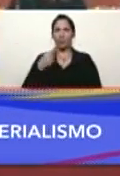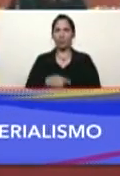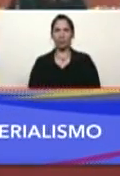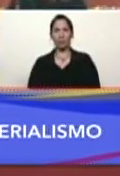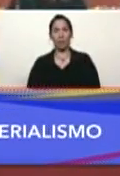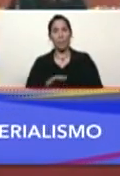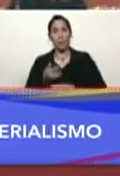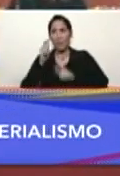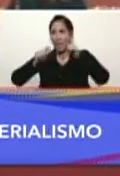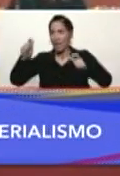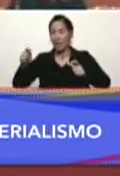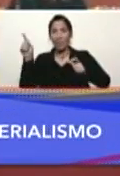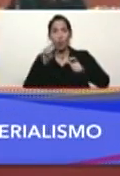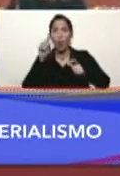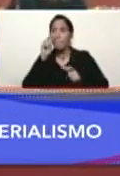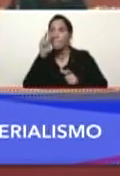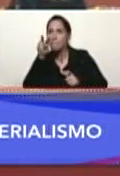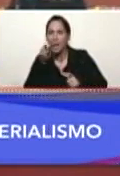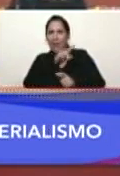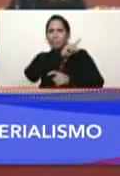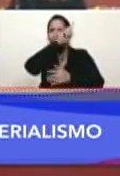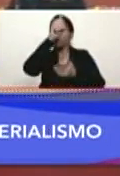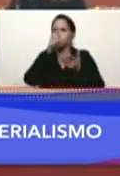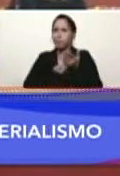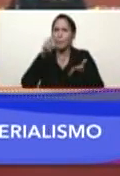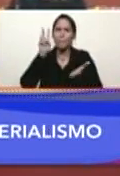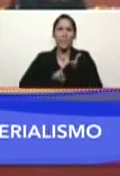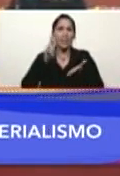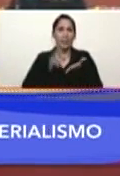Porque hay gente que no ve toda la realidad.